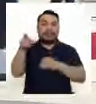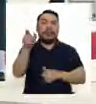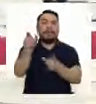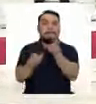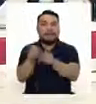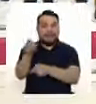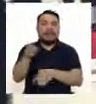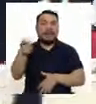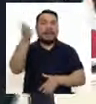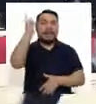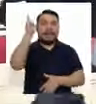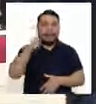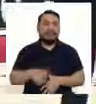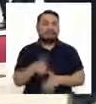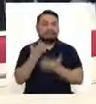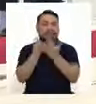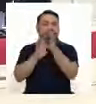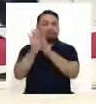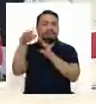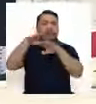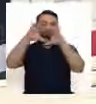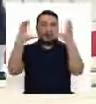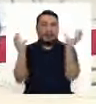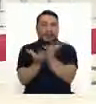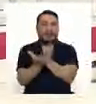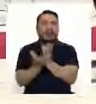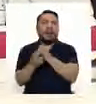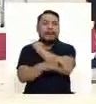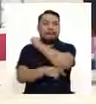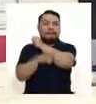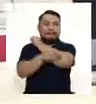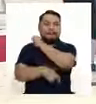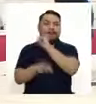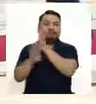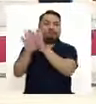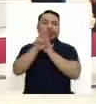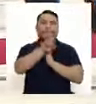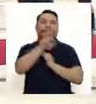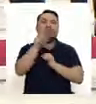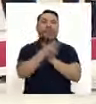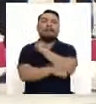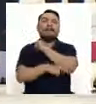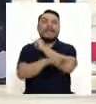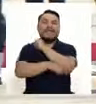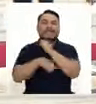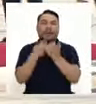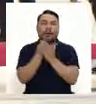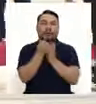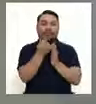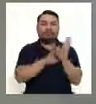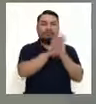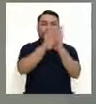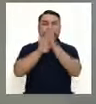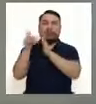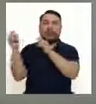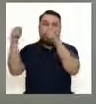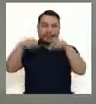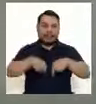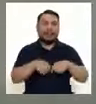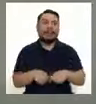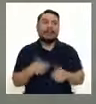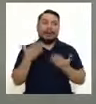personalidades, líderes de la APEC, de las 21 economías que conforman este foro